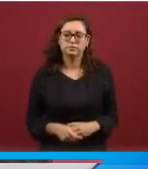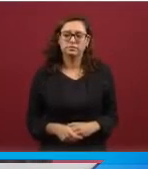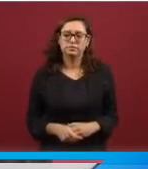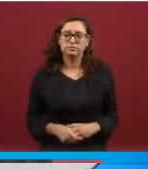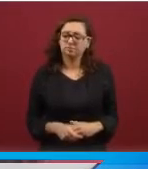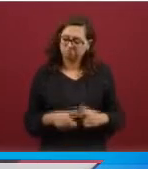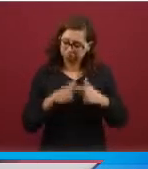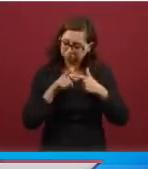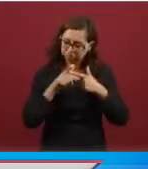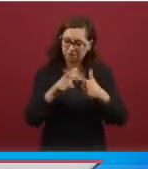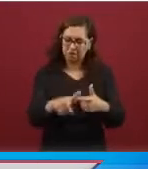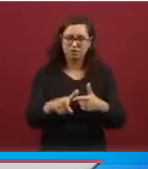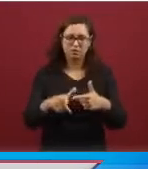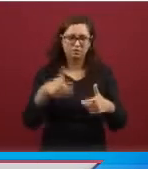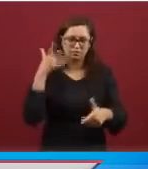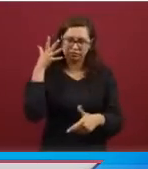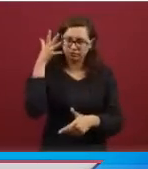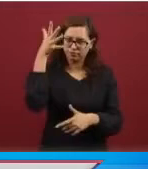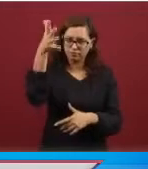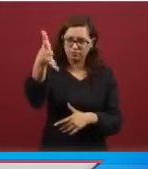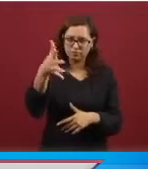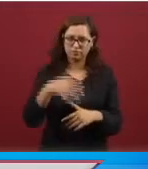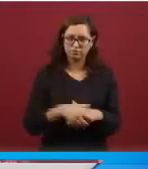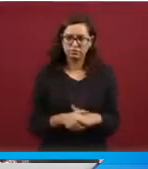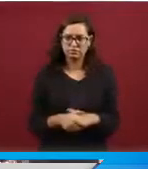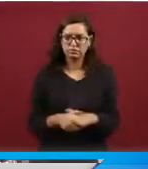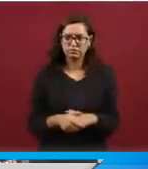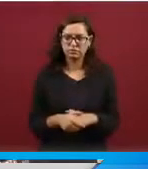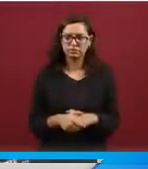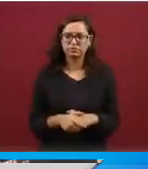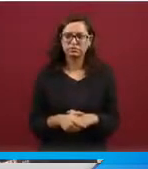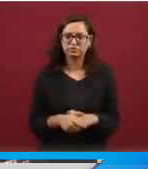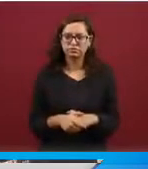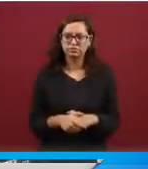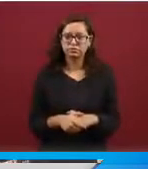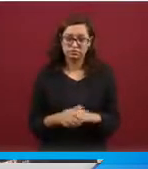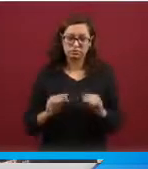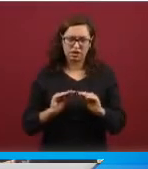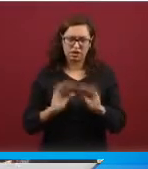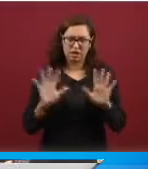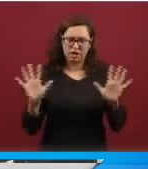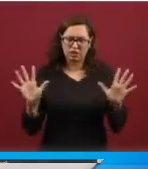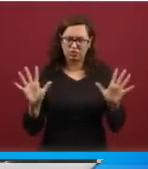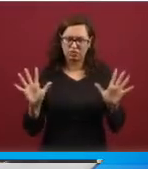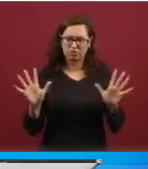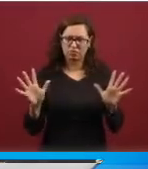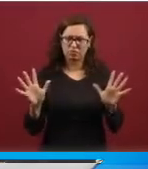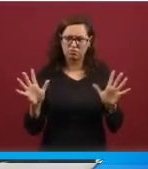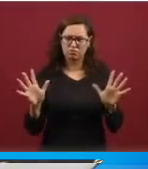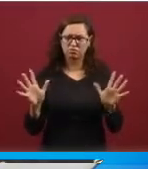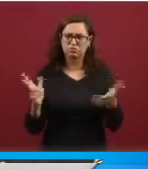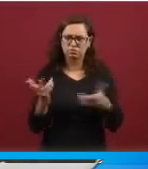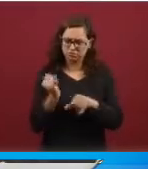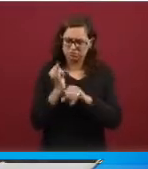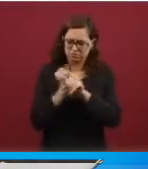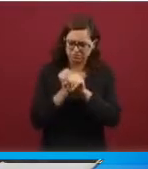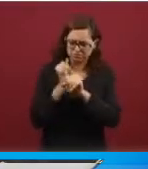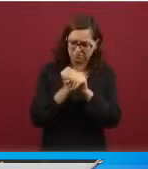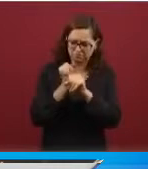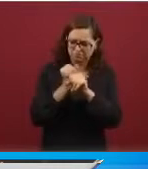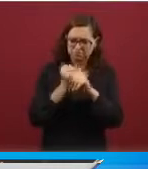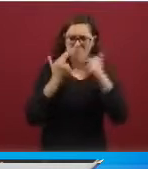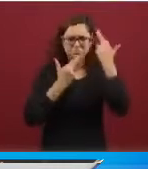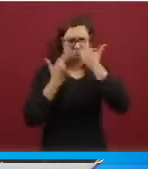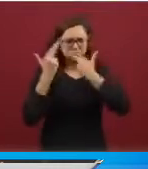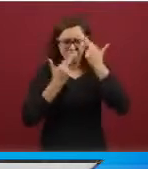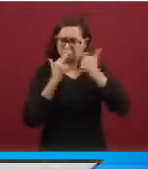vámonos hacia adelante. Denuncia reportera la condonación de impuestos a este periódico en el sexenio de Calderón y de cómo fue tomado el Consejo Técnico